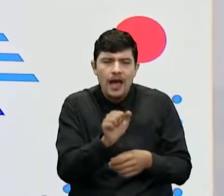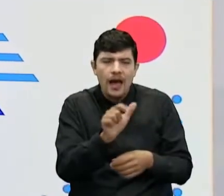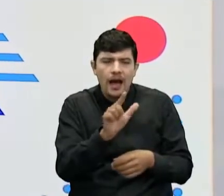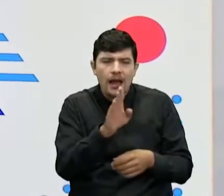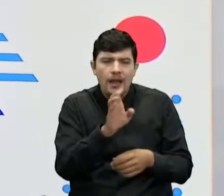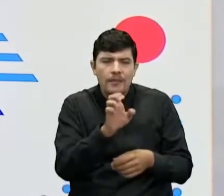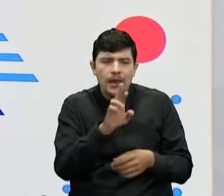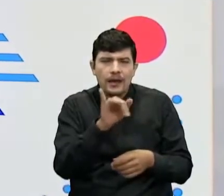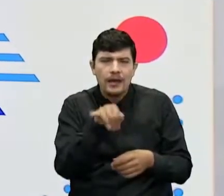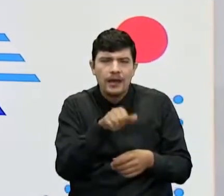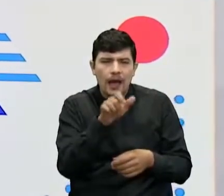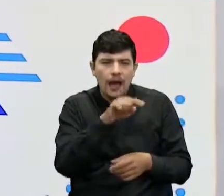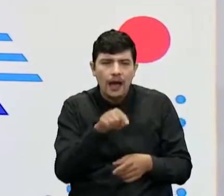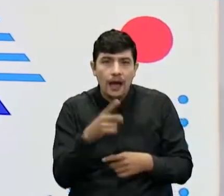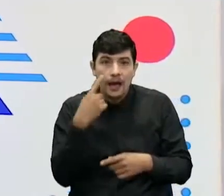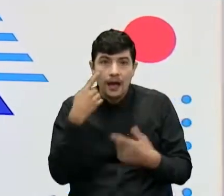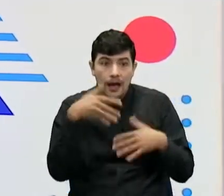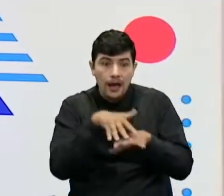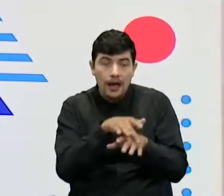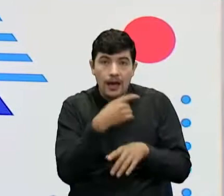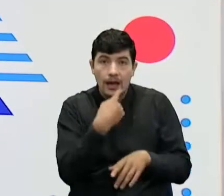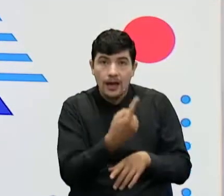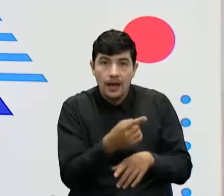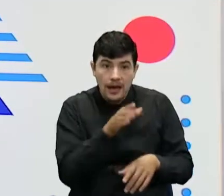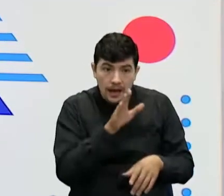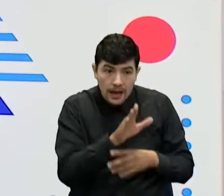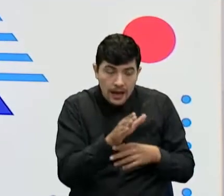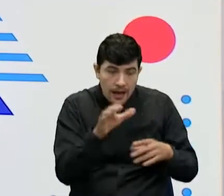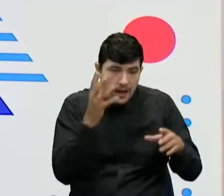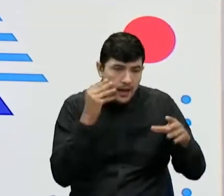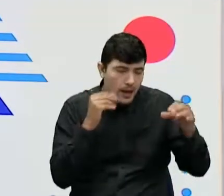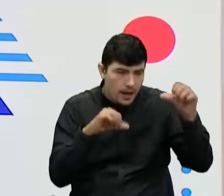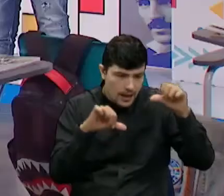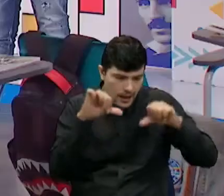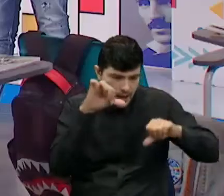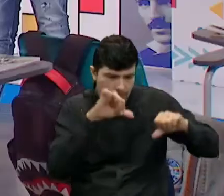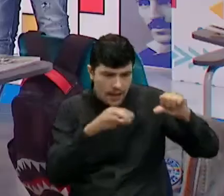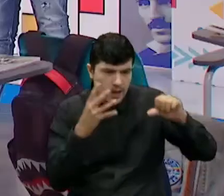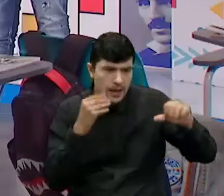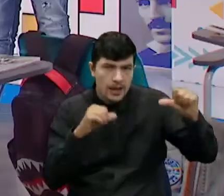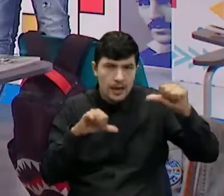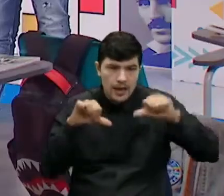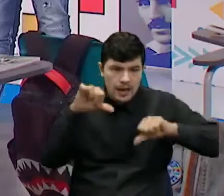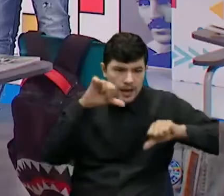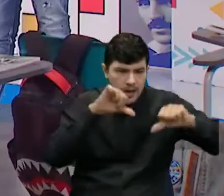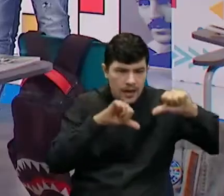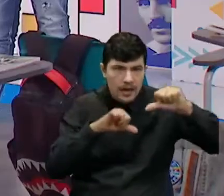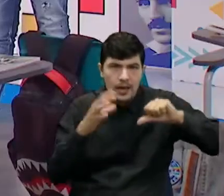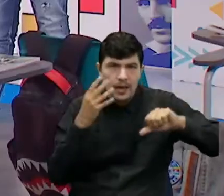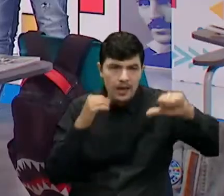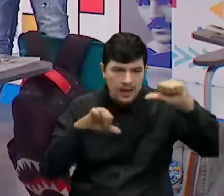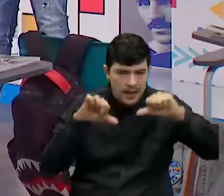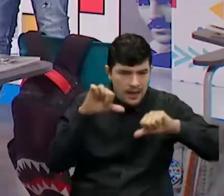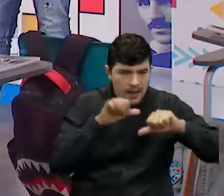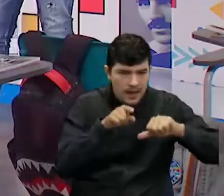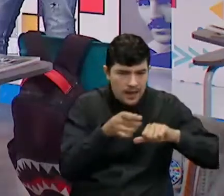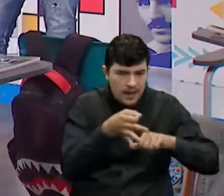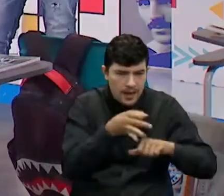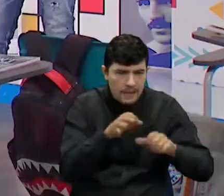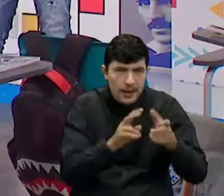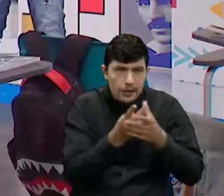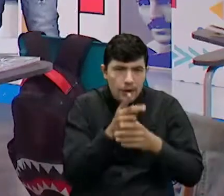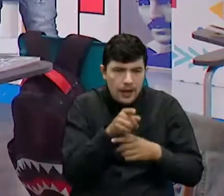Se dio Se dio cuenta Que Con esa experimentación Que hizo Cierto Si Pues variaba La